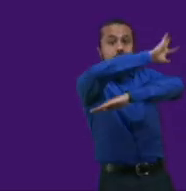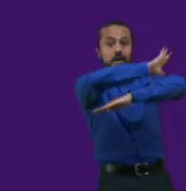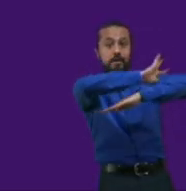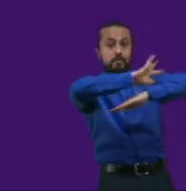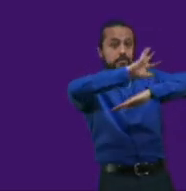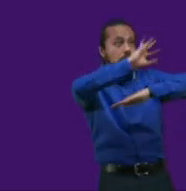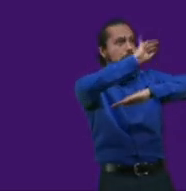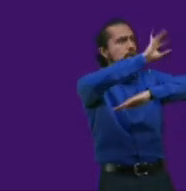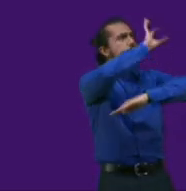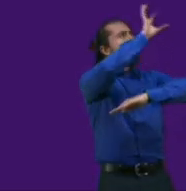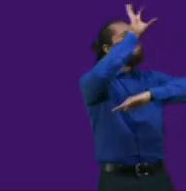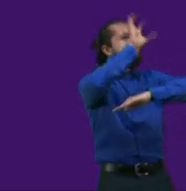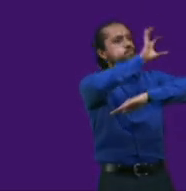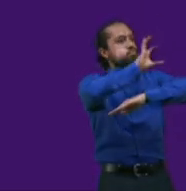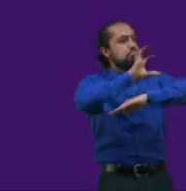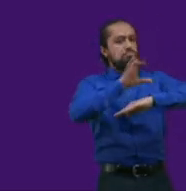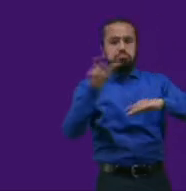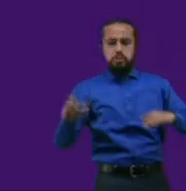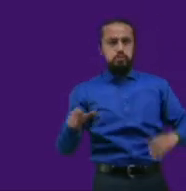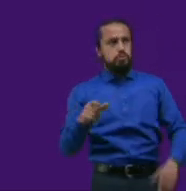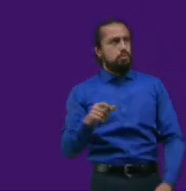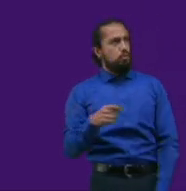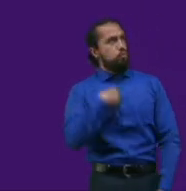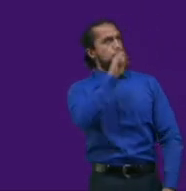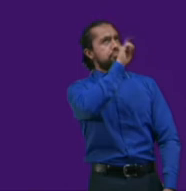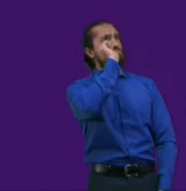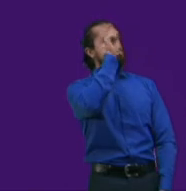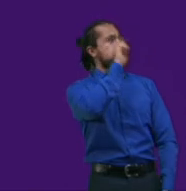cada zona, en cada momento del día.